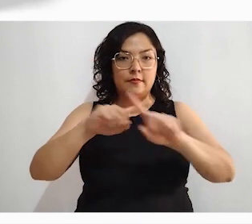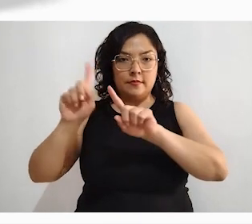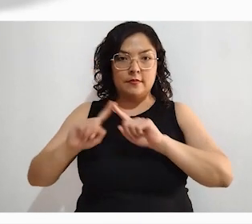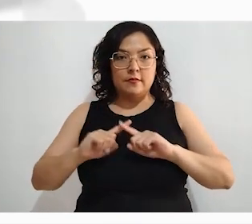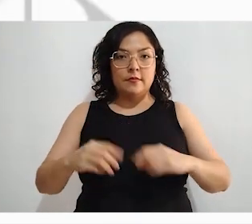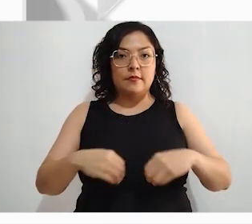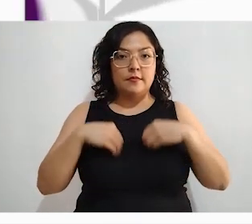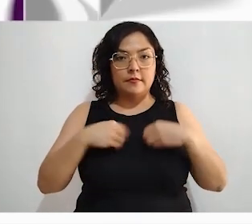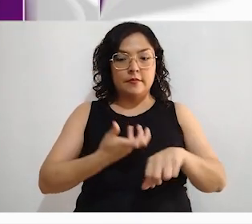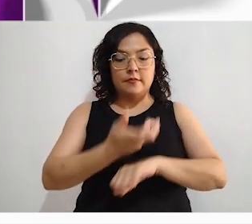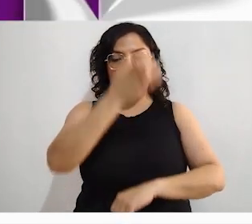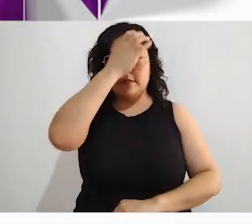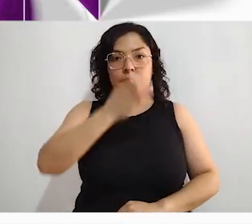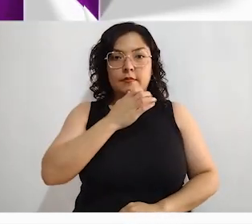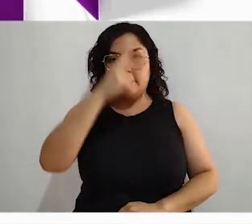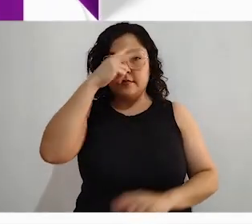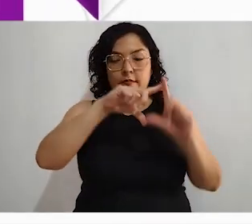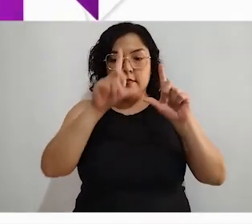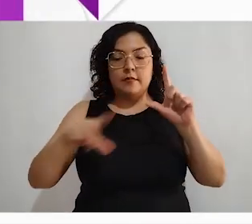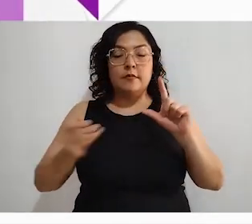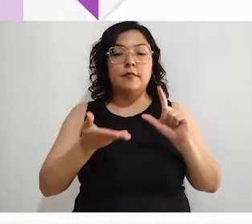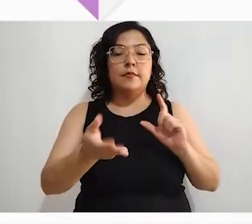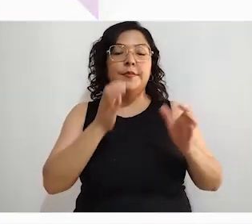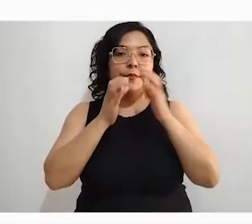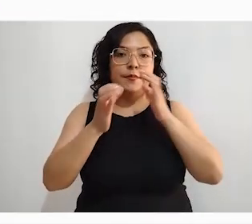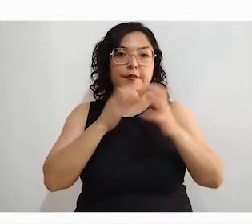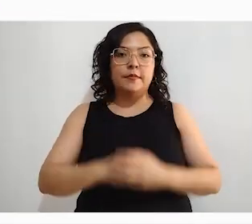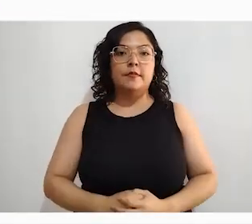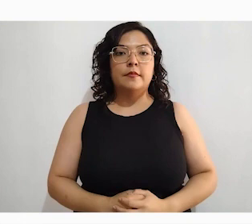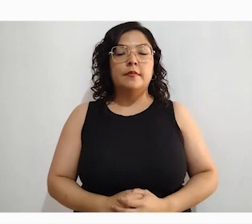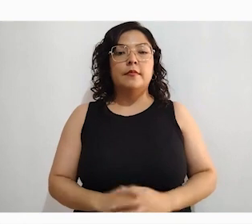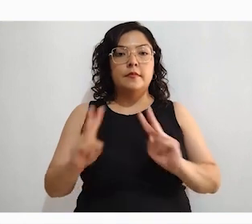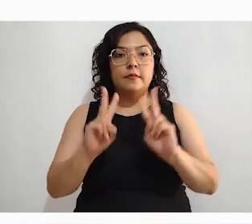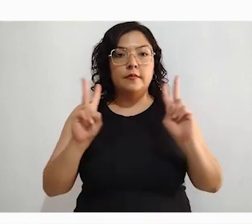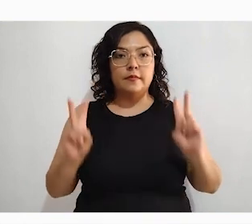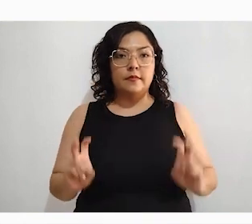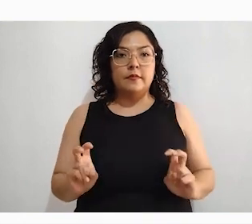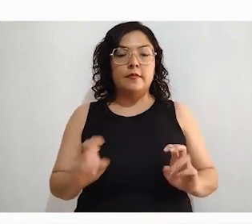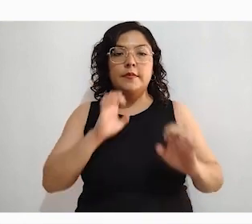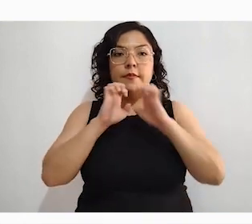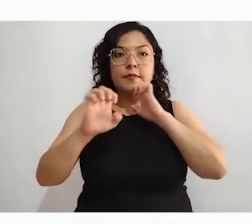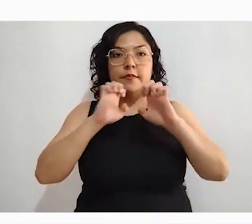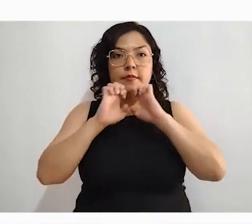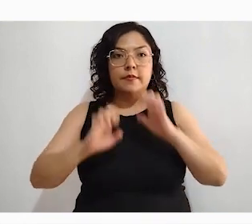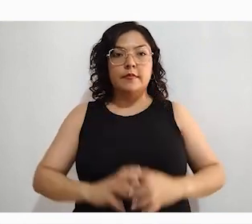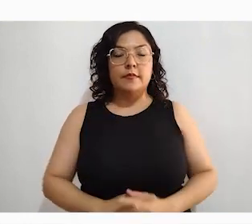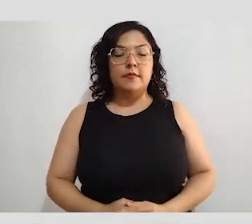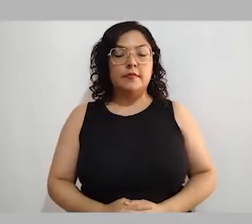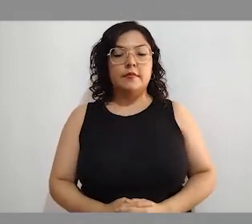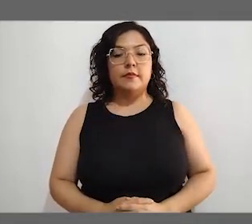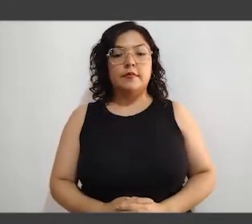de la vida democrática de Coahuila y de México en comunicación directa con usted. La entrevista.